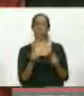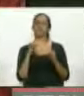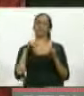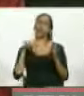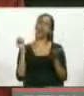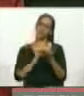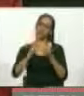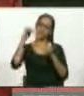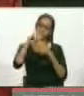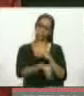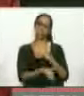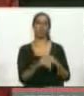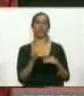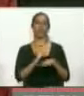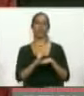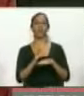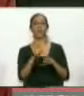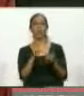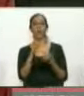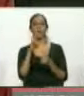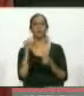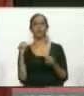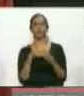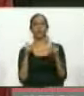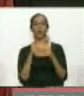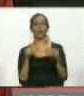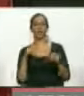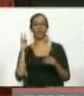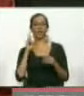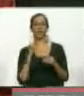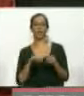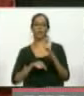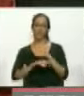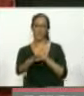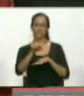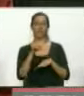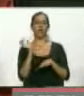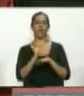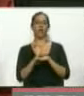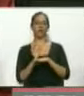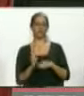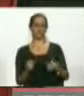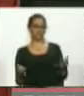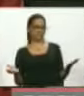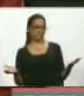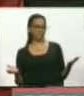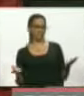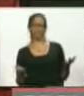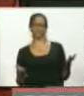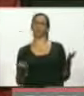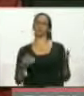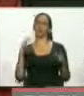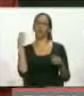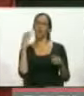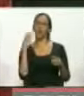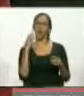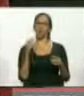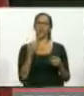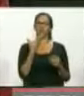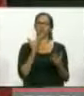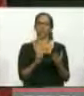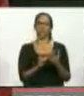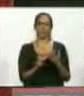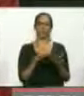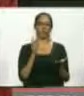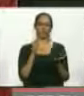ahorita los ecuatorianos cobran 200 dólares los venezolanos puedan pasar para ecuador y así colombia el permiso de ese de